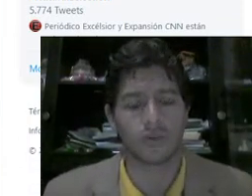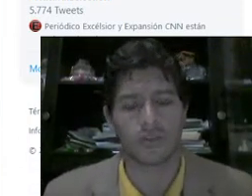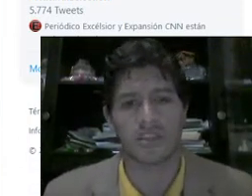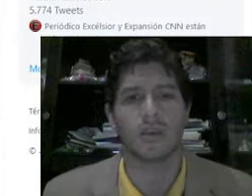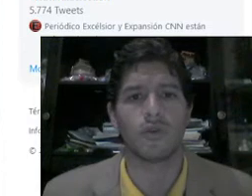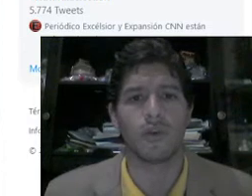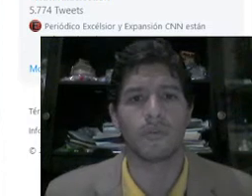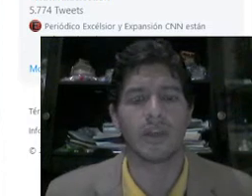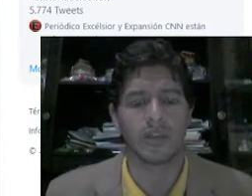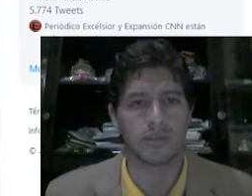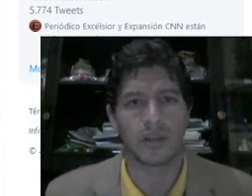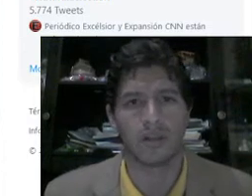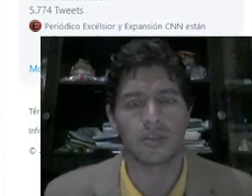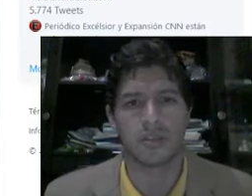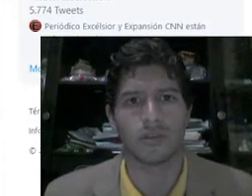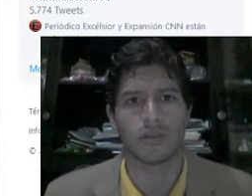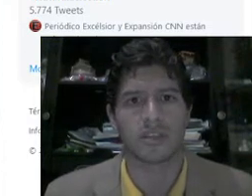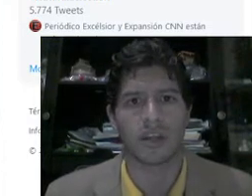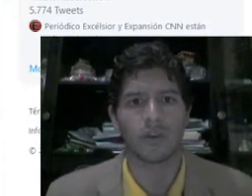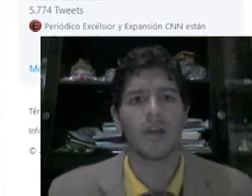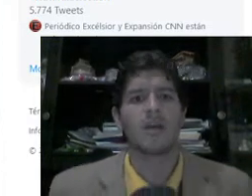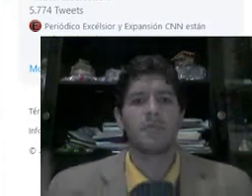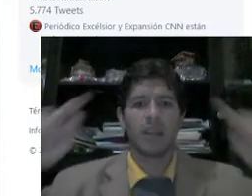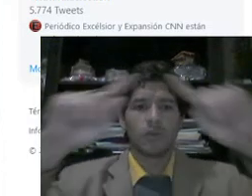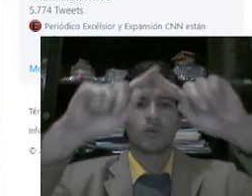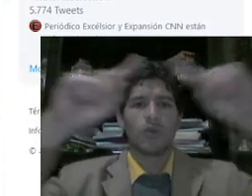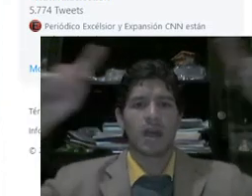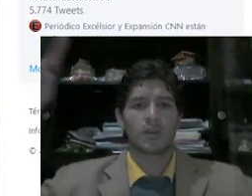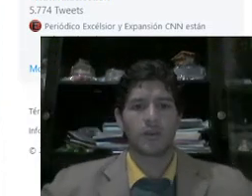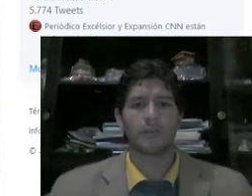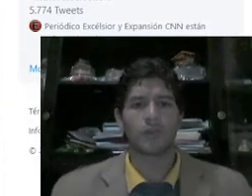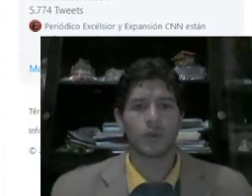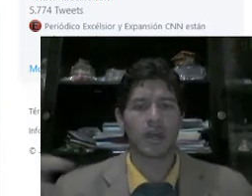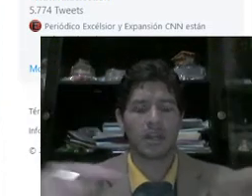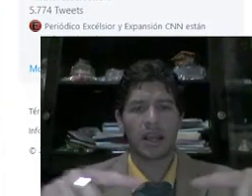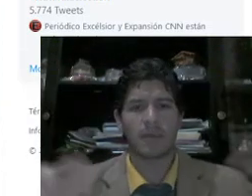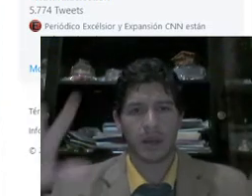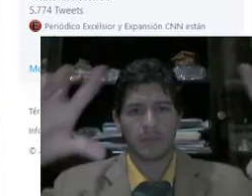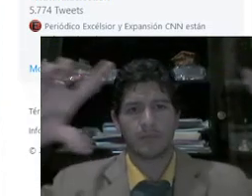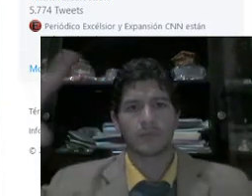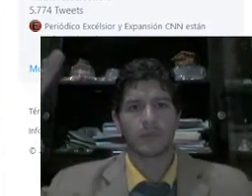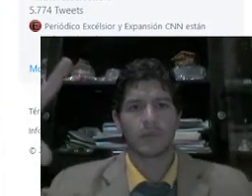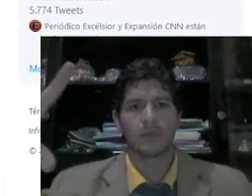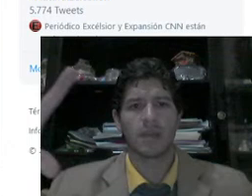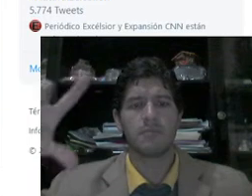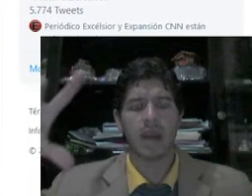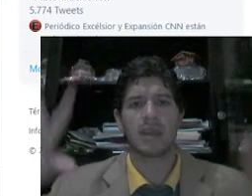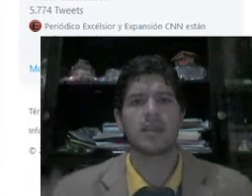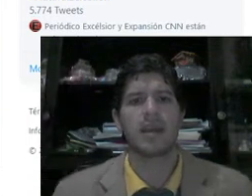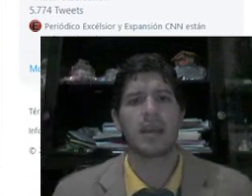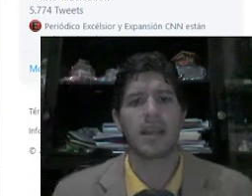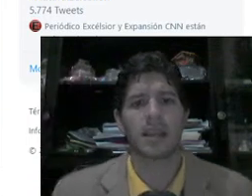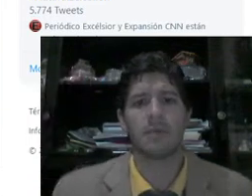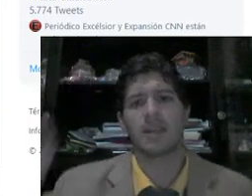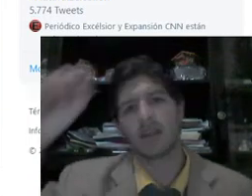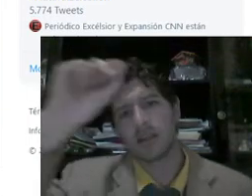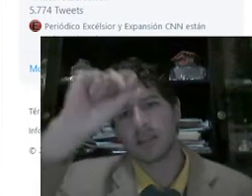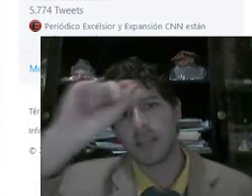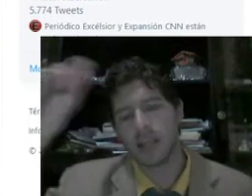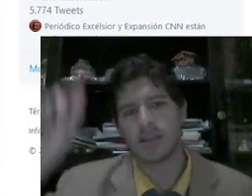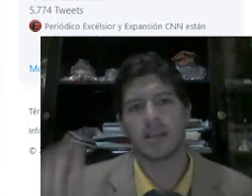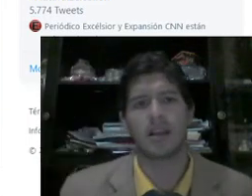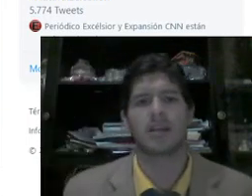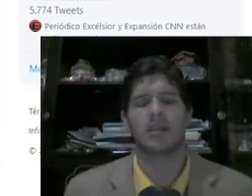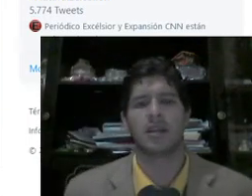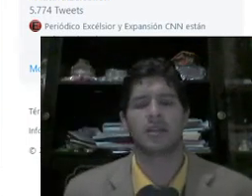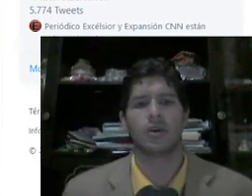los institutos de seguro, en los institutos de salud. Viene un cuadro, un organigrama, una imagen en la que viene